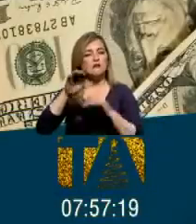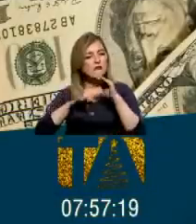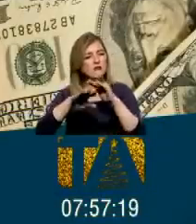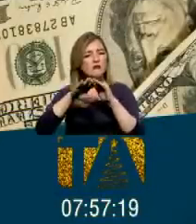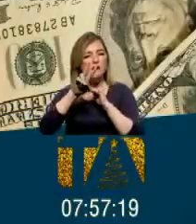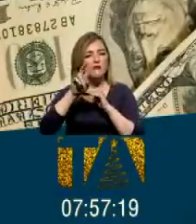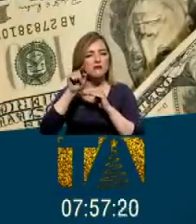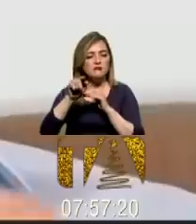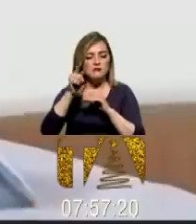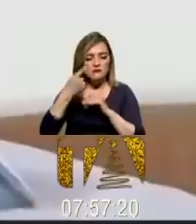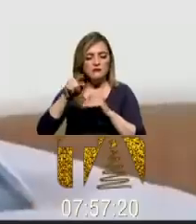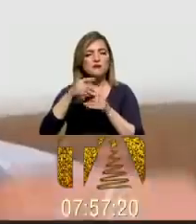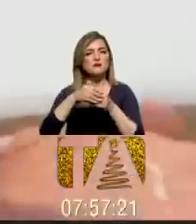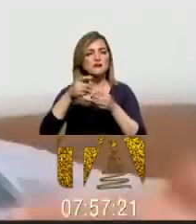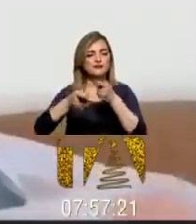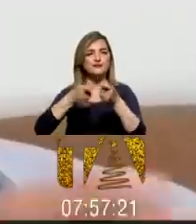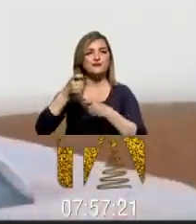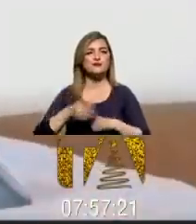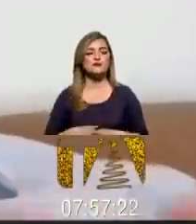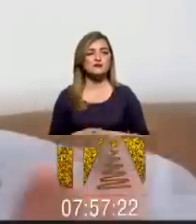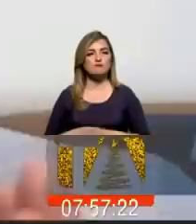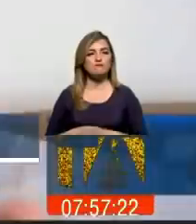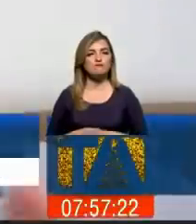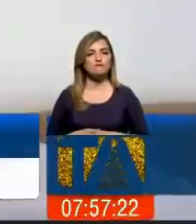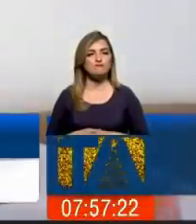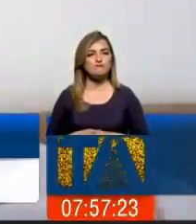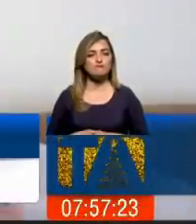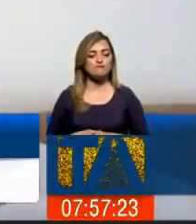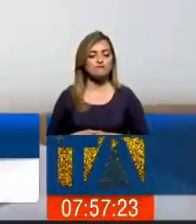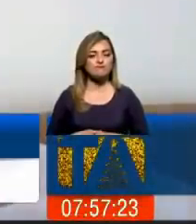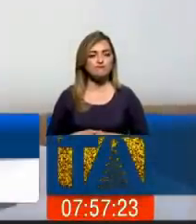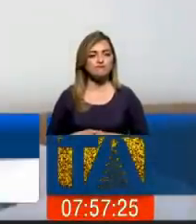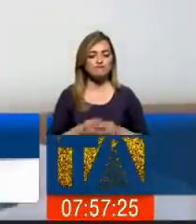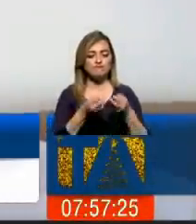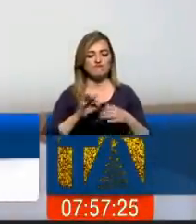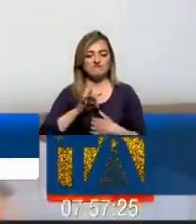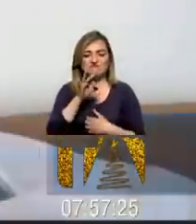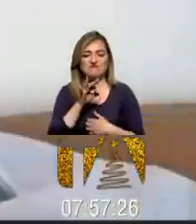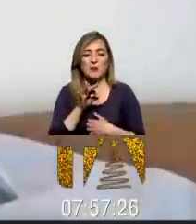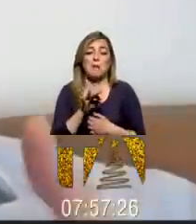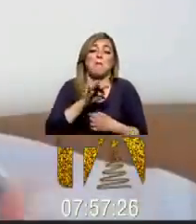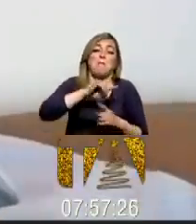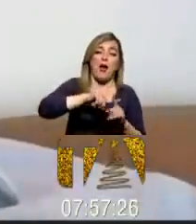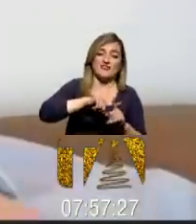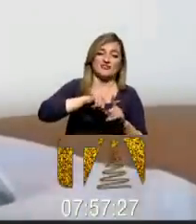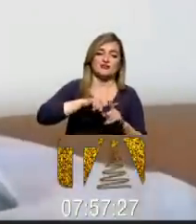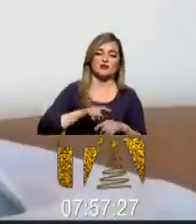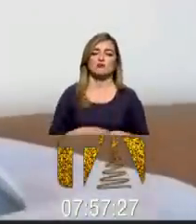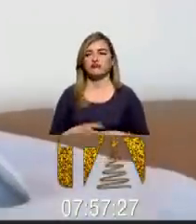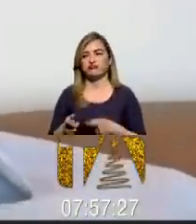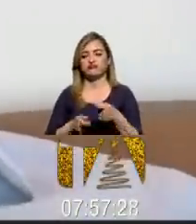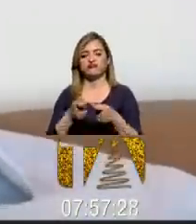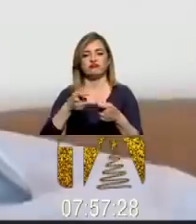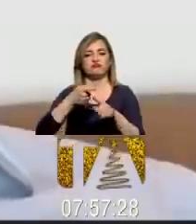de dólares en ventas. Eso, sumado a la pérdida acumulada por la pandemia en este año, implicaría que las ventas